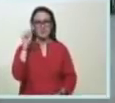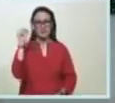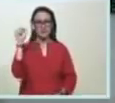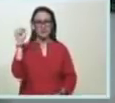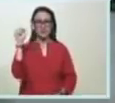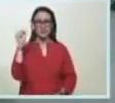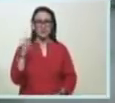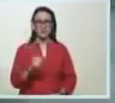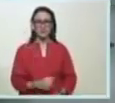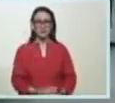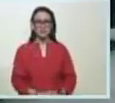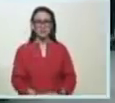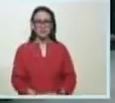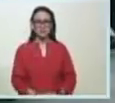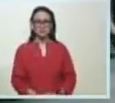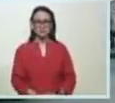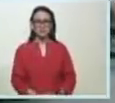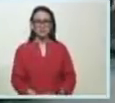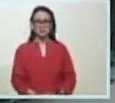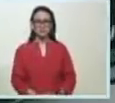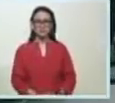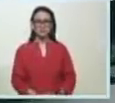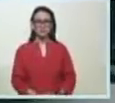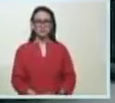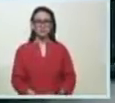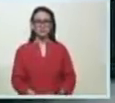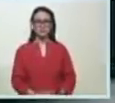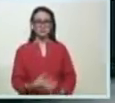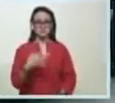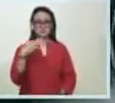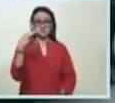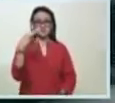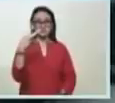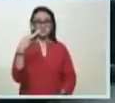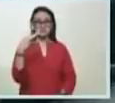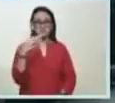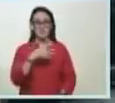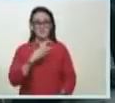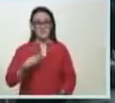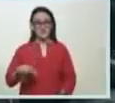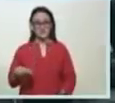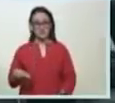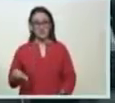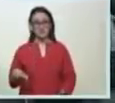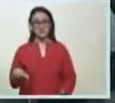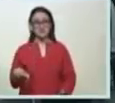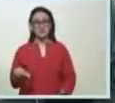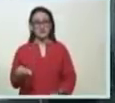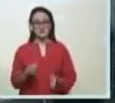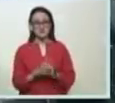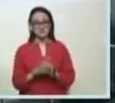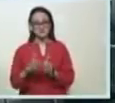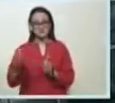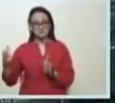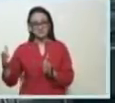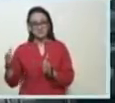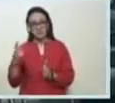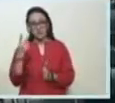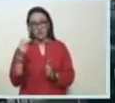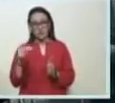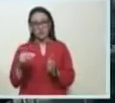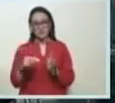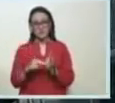República Bolivariana de Venezuela, Nicolás Maduro Moros, electo a la presidencia de la República para el periodo constitucional